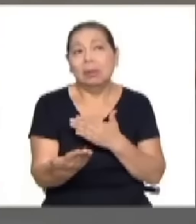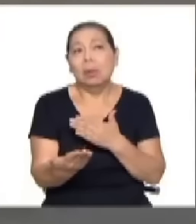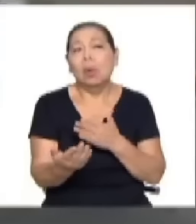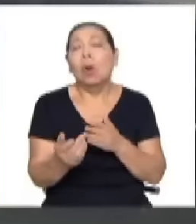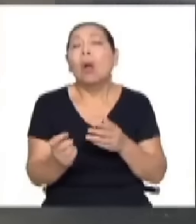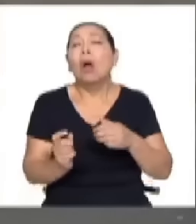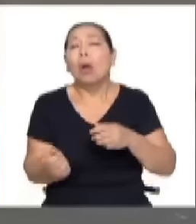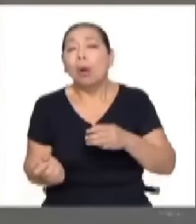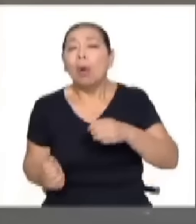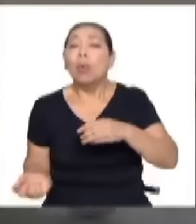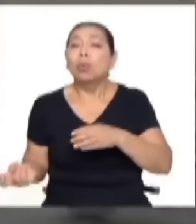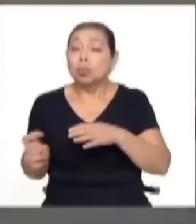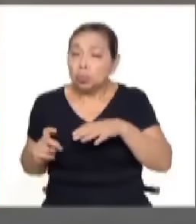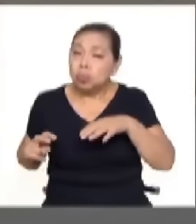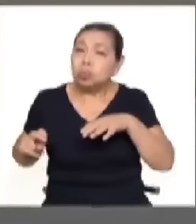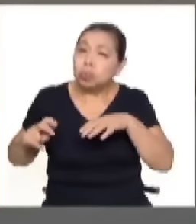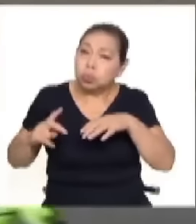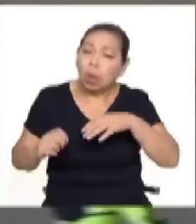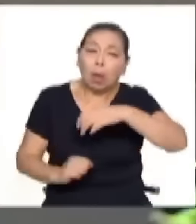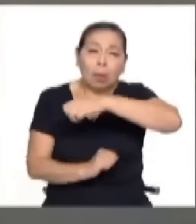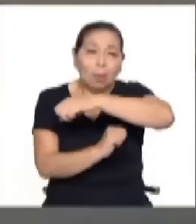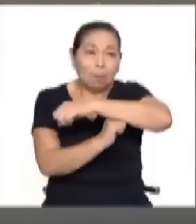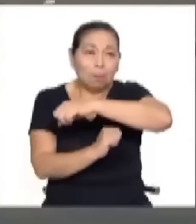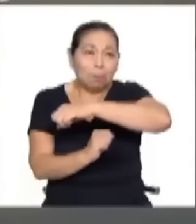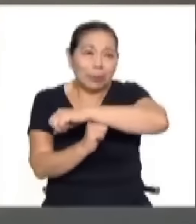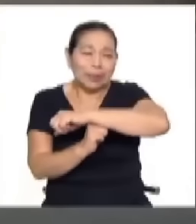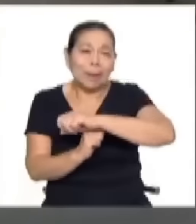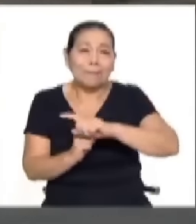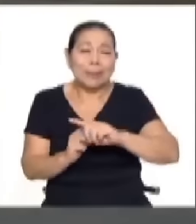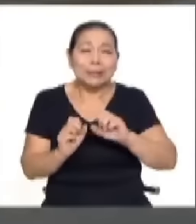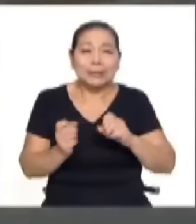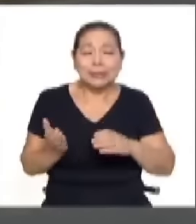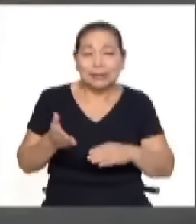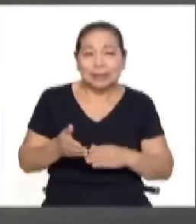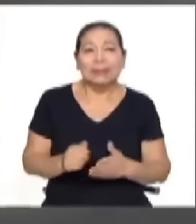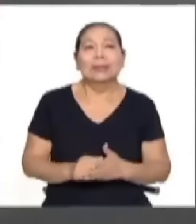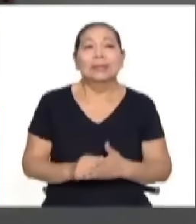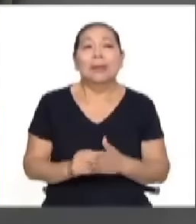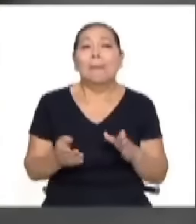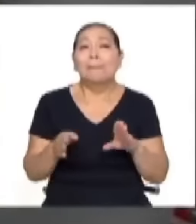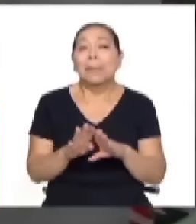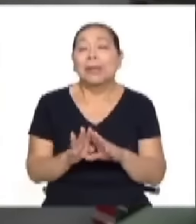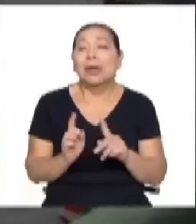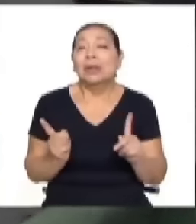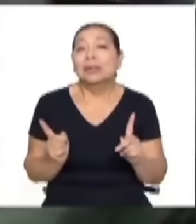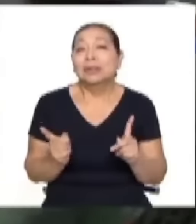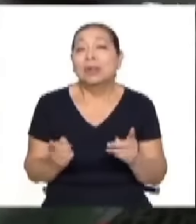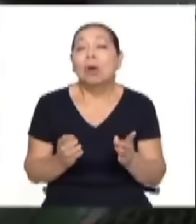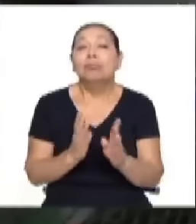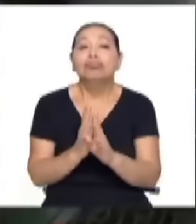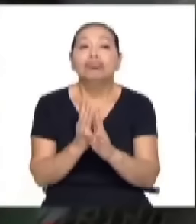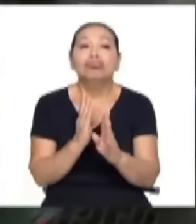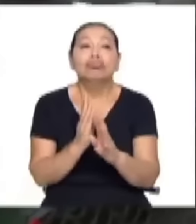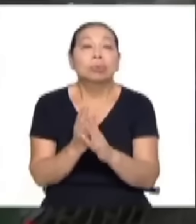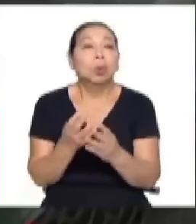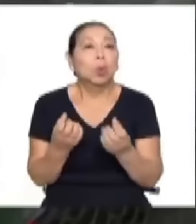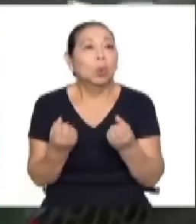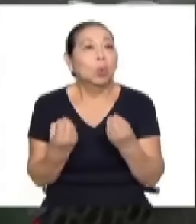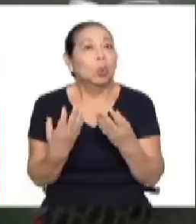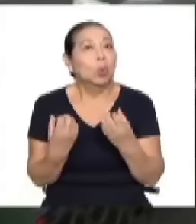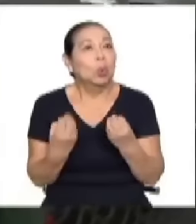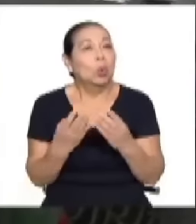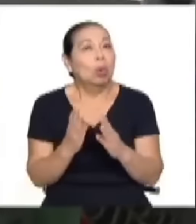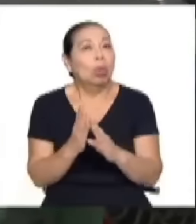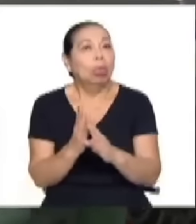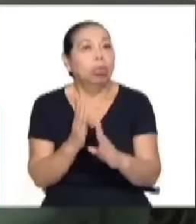subir el puente, caminar y cruzar para finalmente llegar a la puerta, pero hacer la cola. Y la cola es